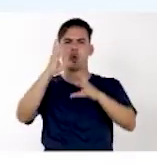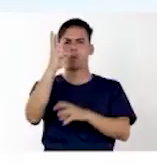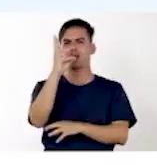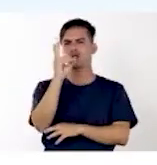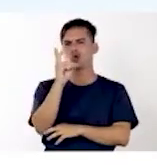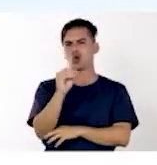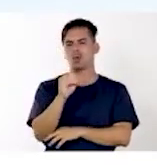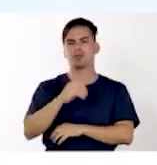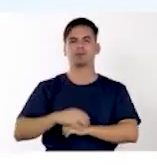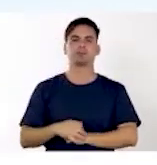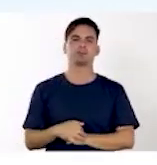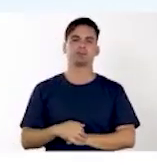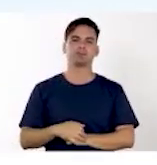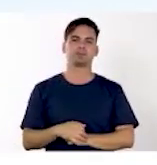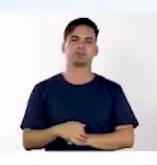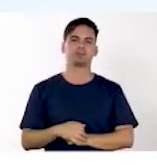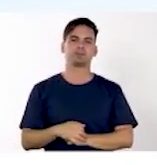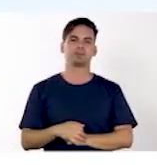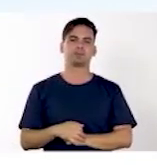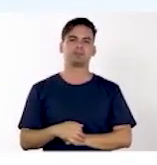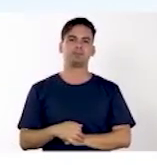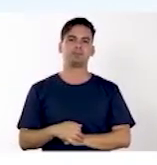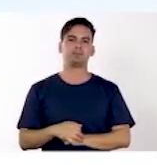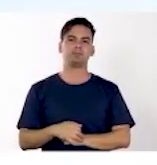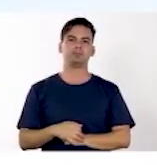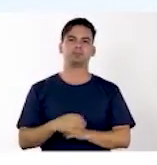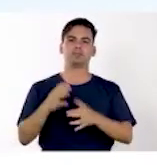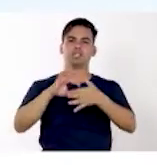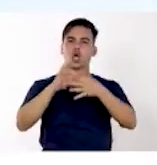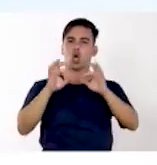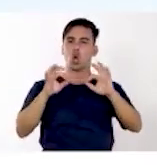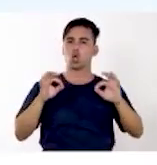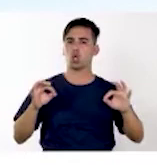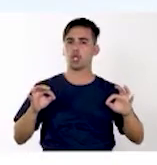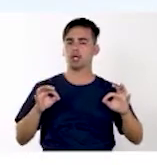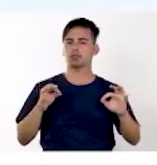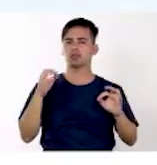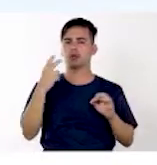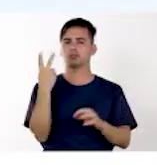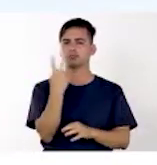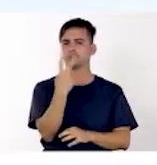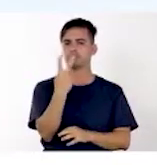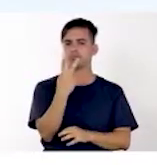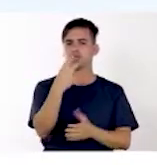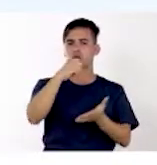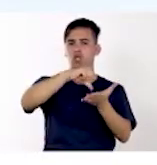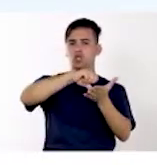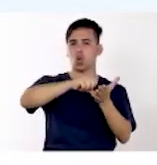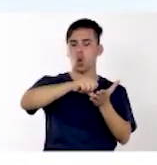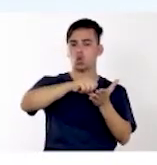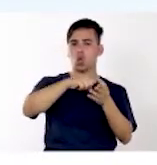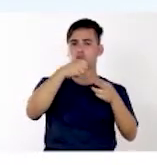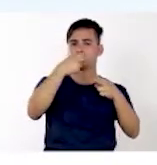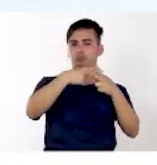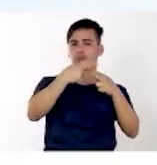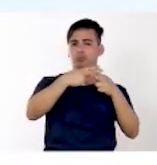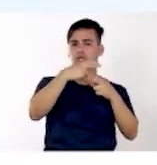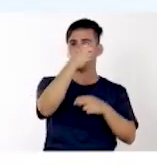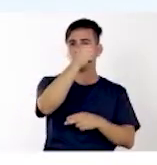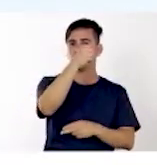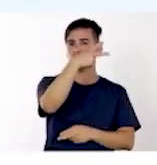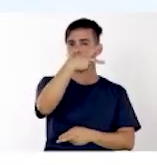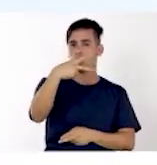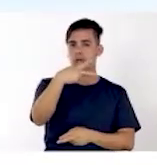¿bien? Y la concordancia entre el núcleo del sujeto y la forma